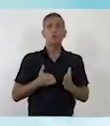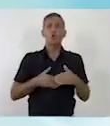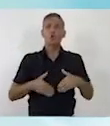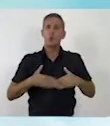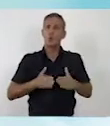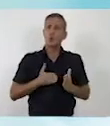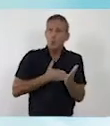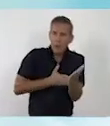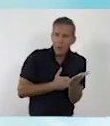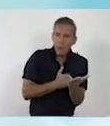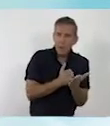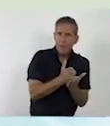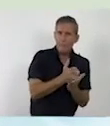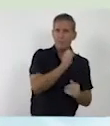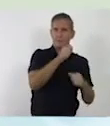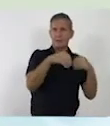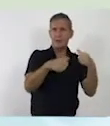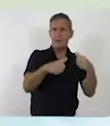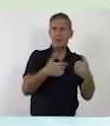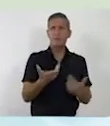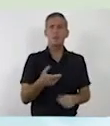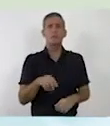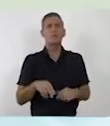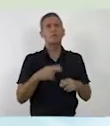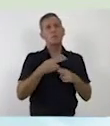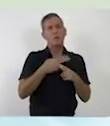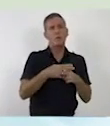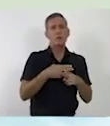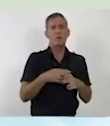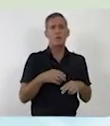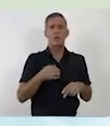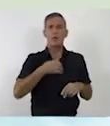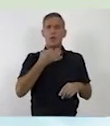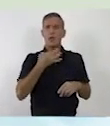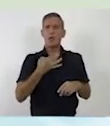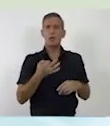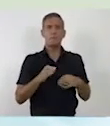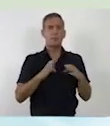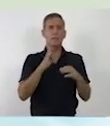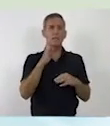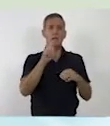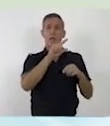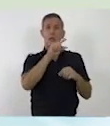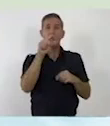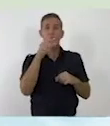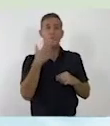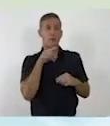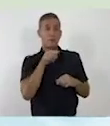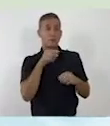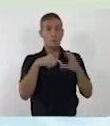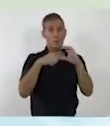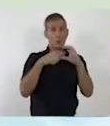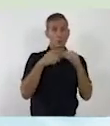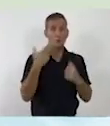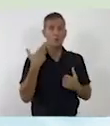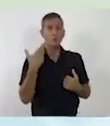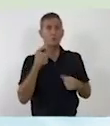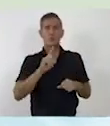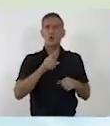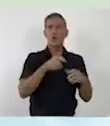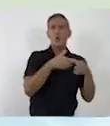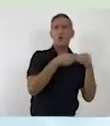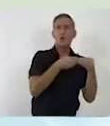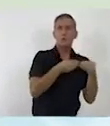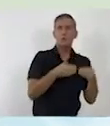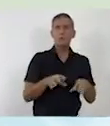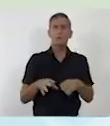cómo avanza la reacción. Nombrar y formular, bueno, ahí es un contenido vital para nosotros. No metales y sus